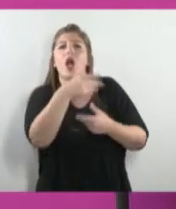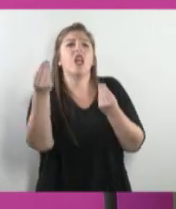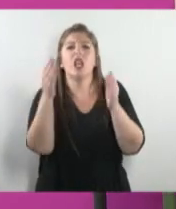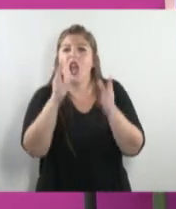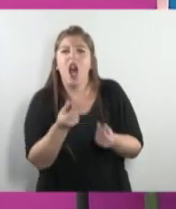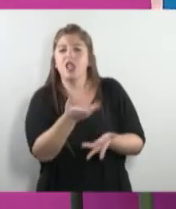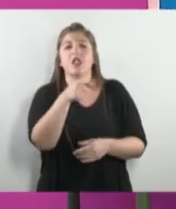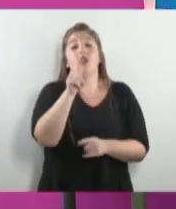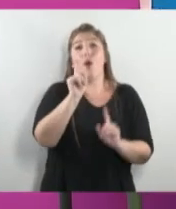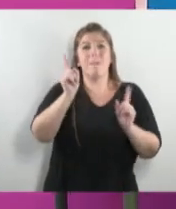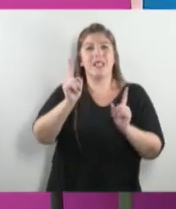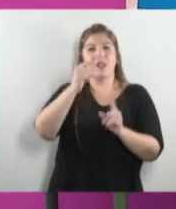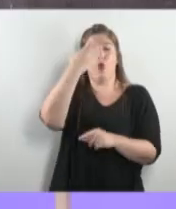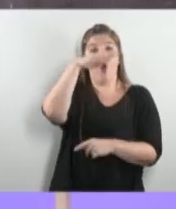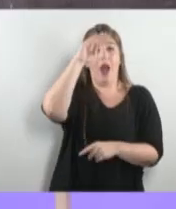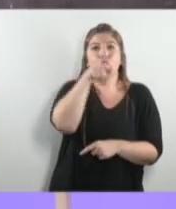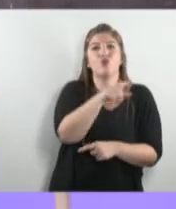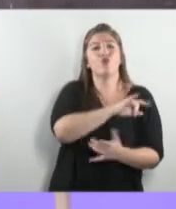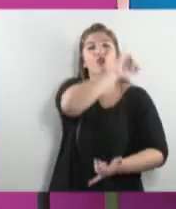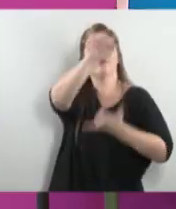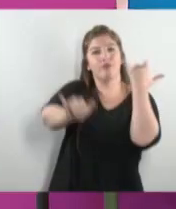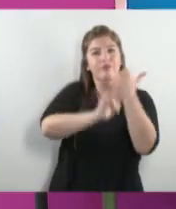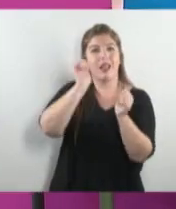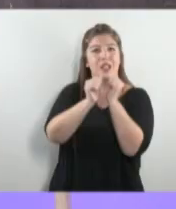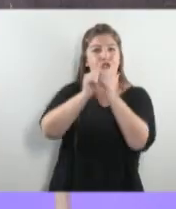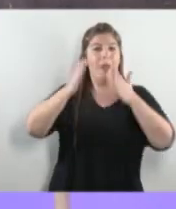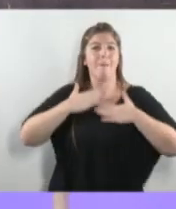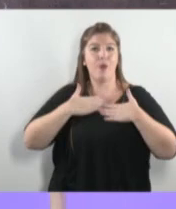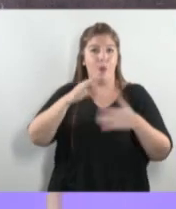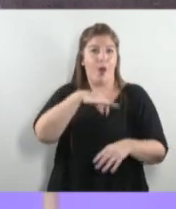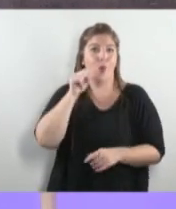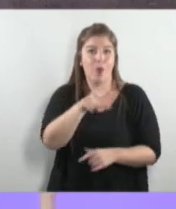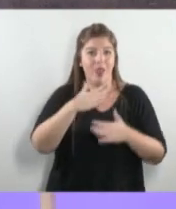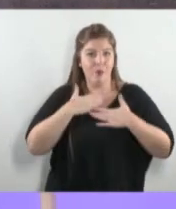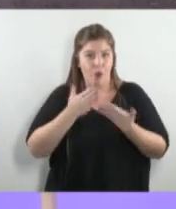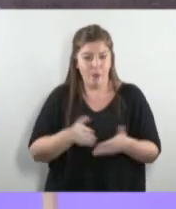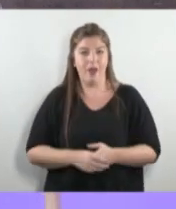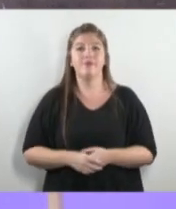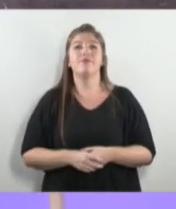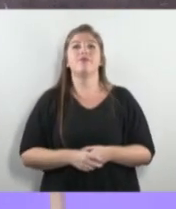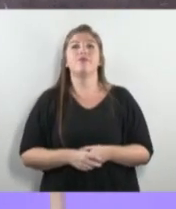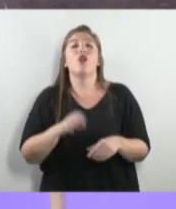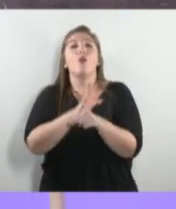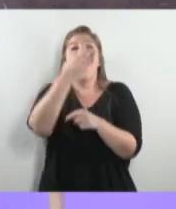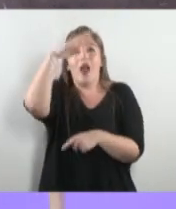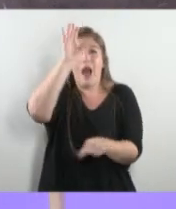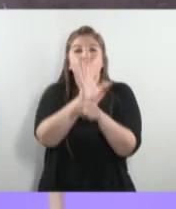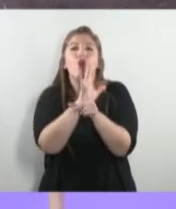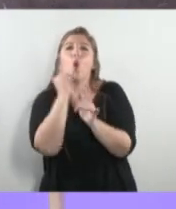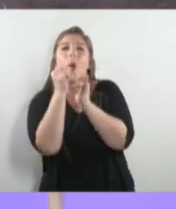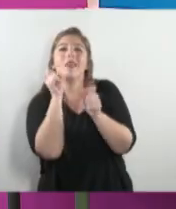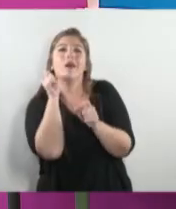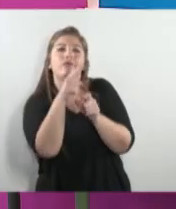es el gaucho mismo el que canta su historia y su vida, ¿no? Podemos decir que el gaucho deja de ser objeto para pasar a ser